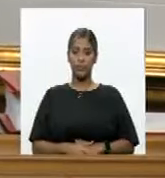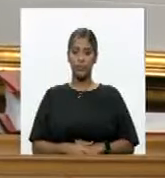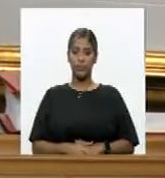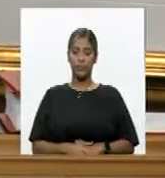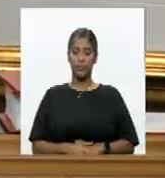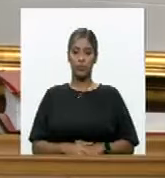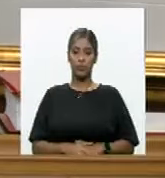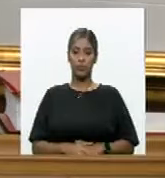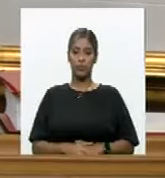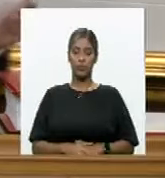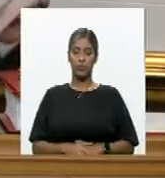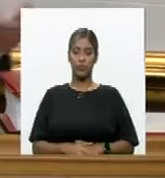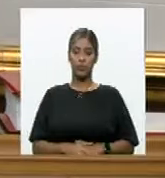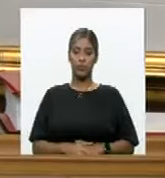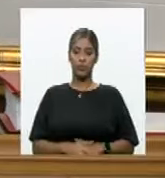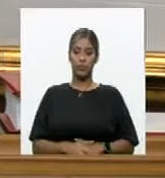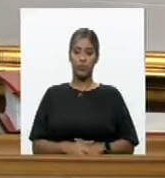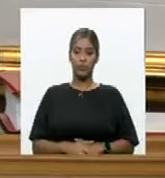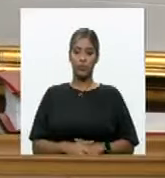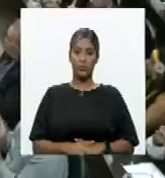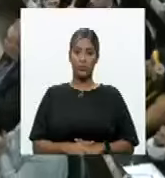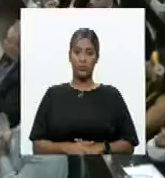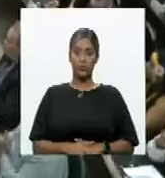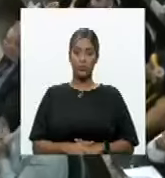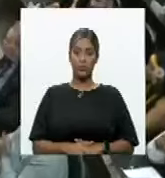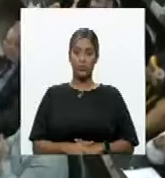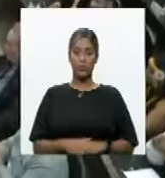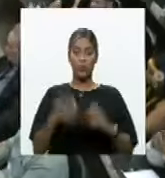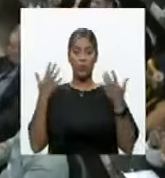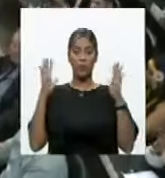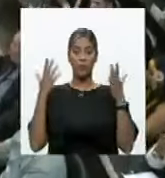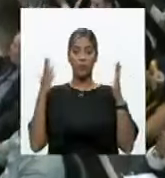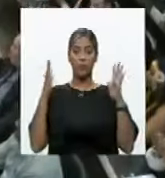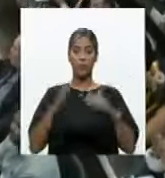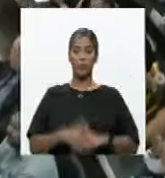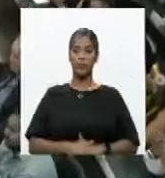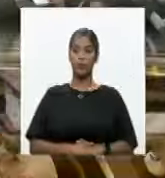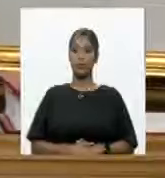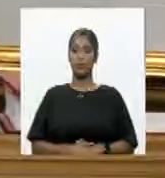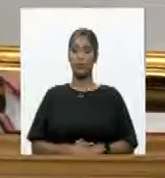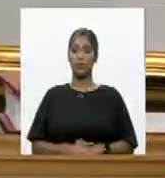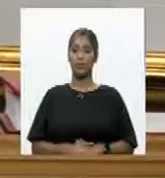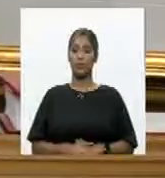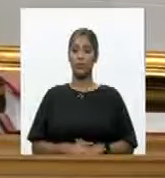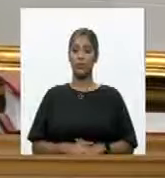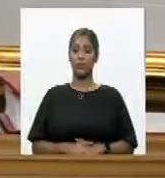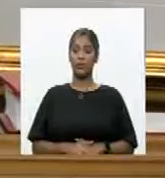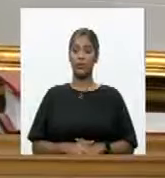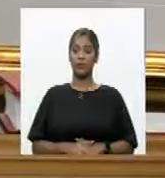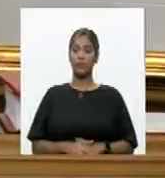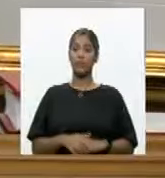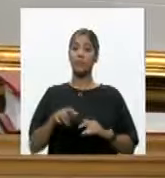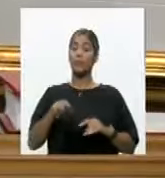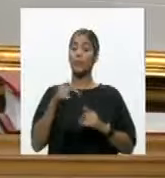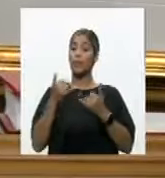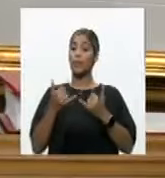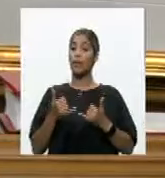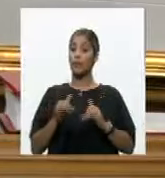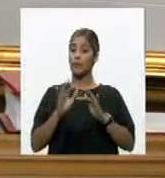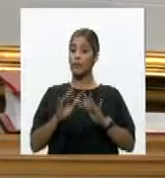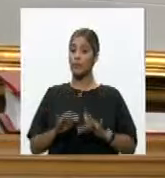fiscal general de la República. Sírvase, por favor, ciudadana secretaria,